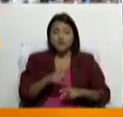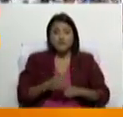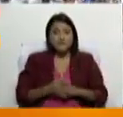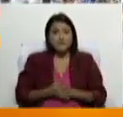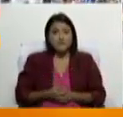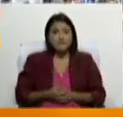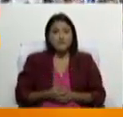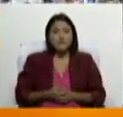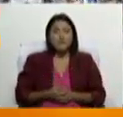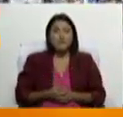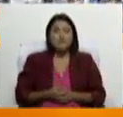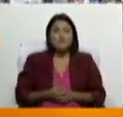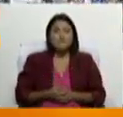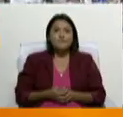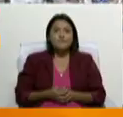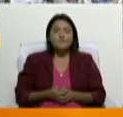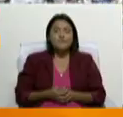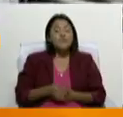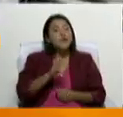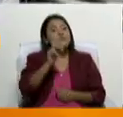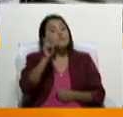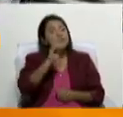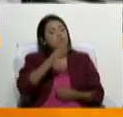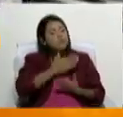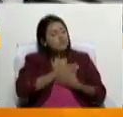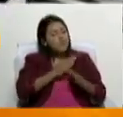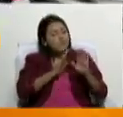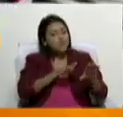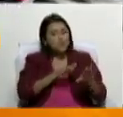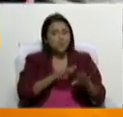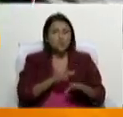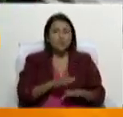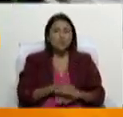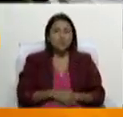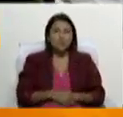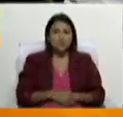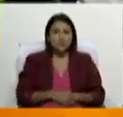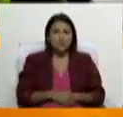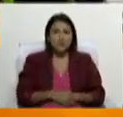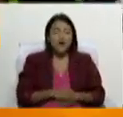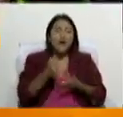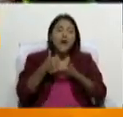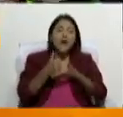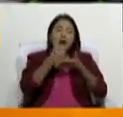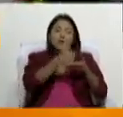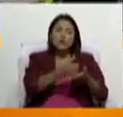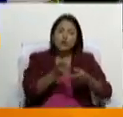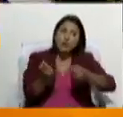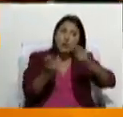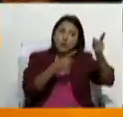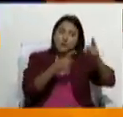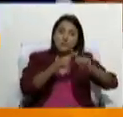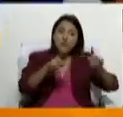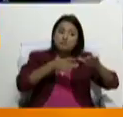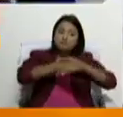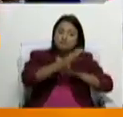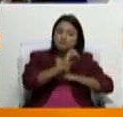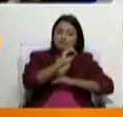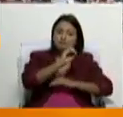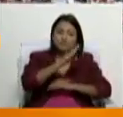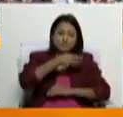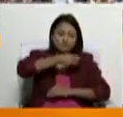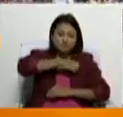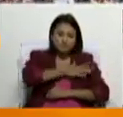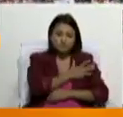la especie humana. Vicepresidenta, Venezuela siempre es solidaria, ha sido uno de los primeros países en enviar ayuda humanitaria, sin embargo no le permiten el ingreso ni la